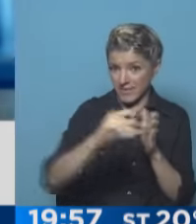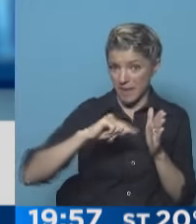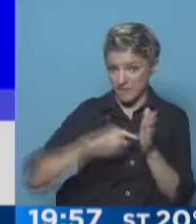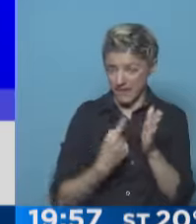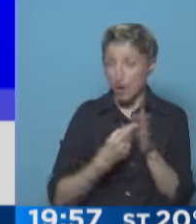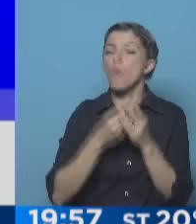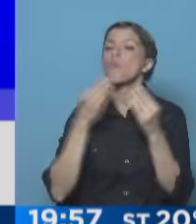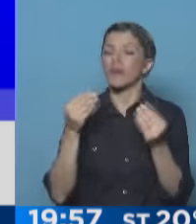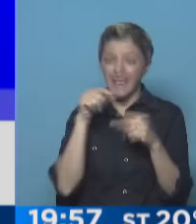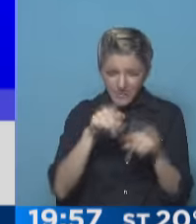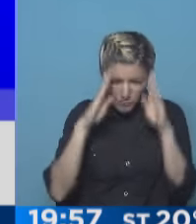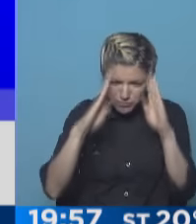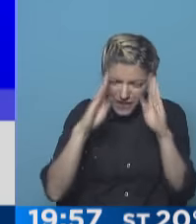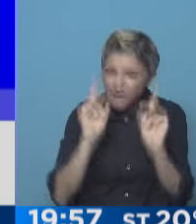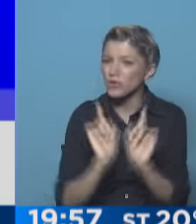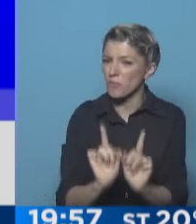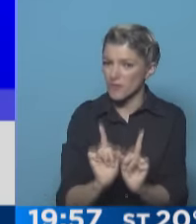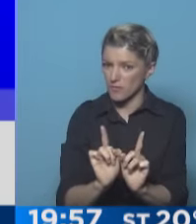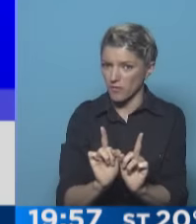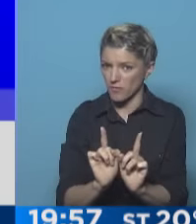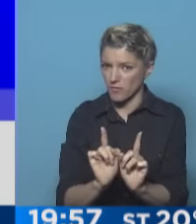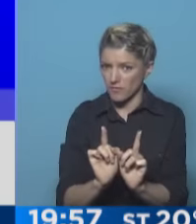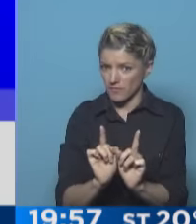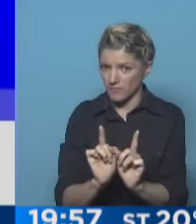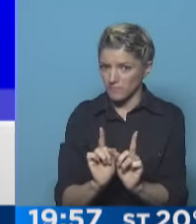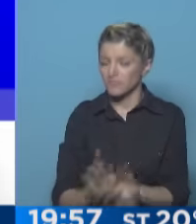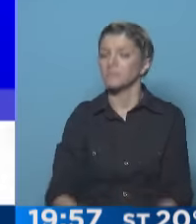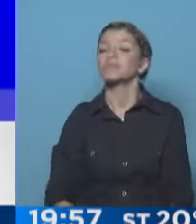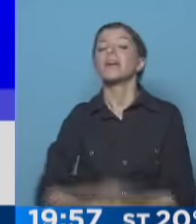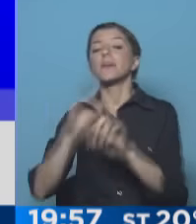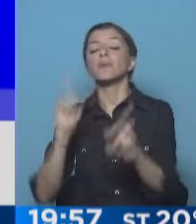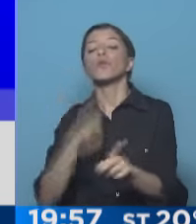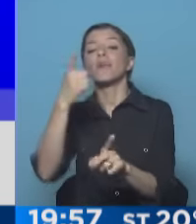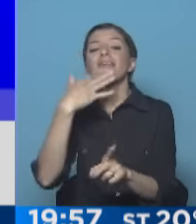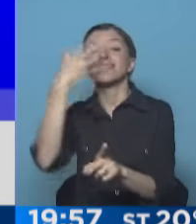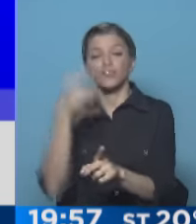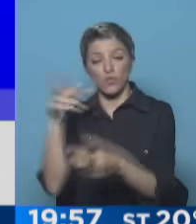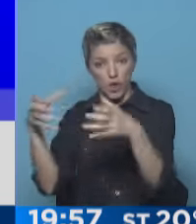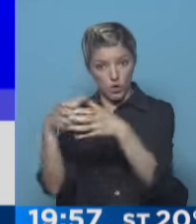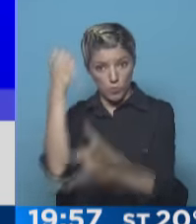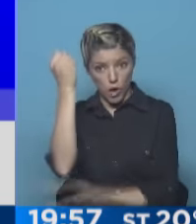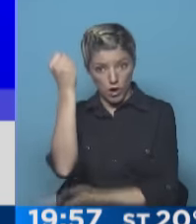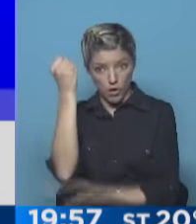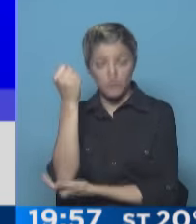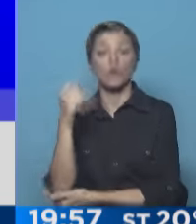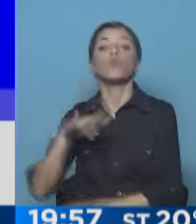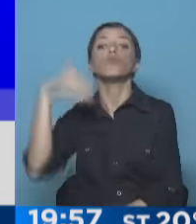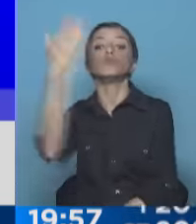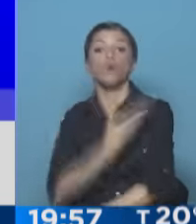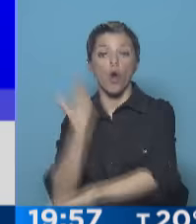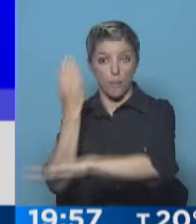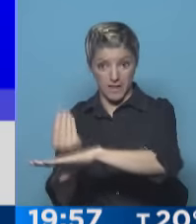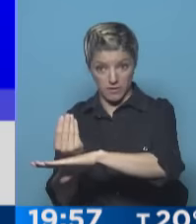porque va ahí ni que hablar de una decisión ya tomada que tiene el equipo económico de un eventual gobierno de macri que es la mega